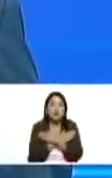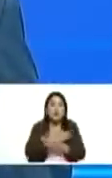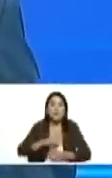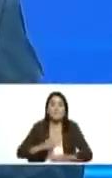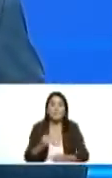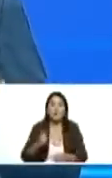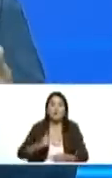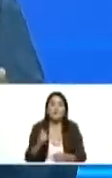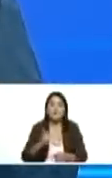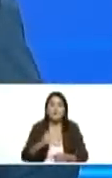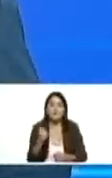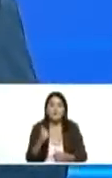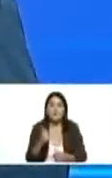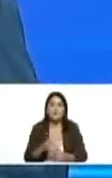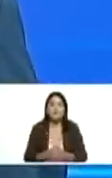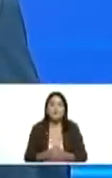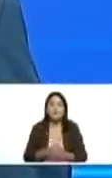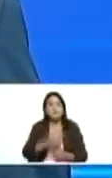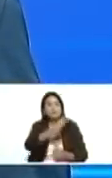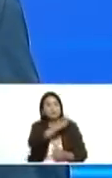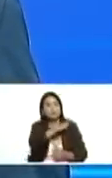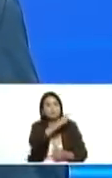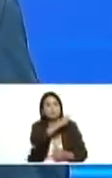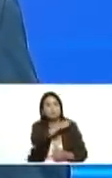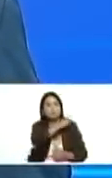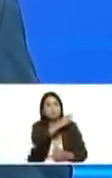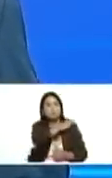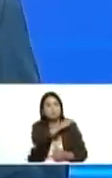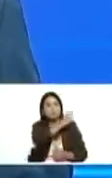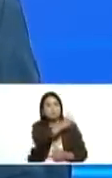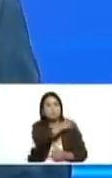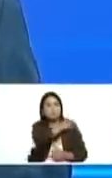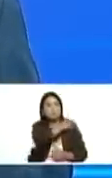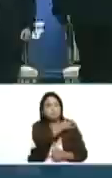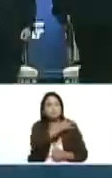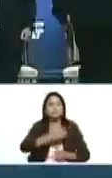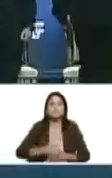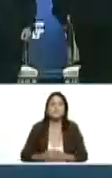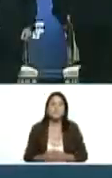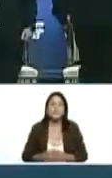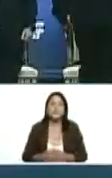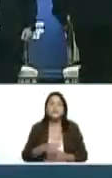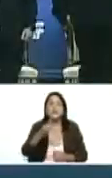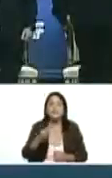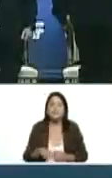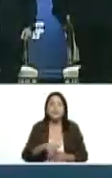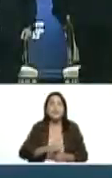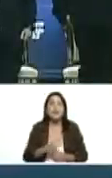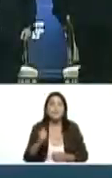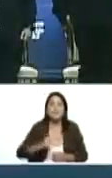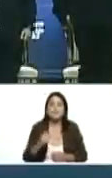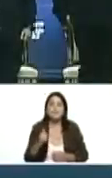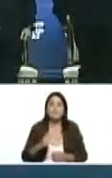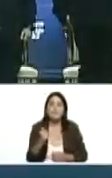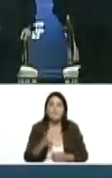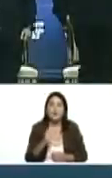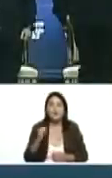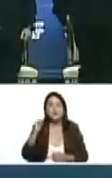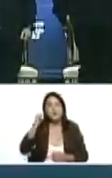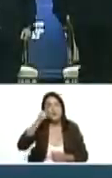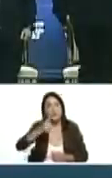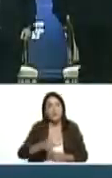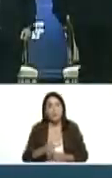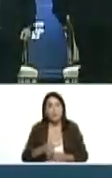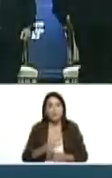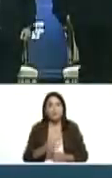hoy ascienden al grado inmediato superior y a todos los funcionarios policiales que por méritos en el servicio